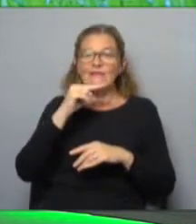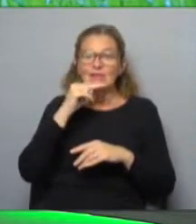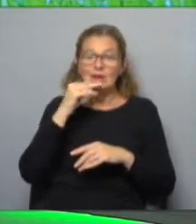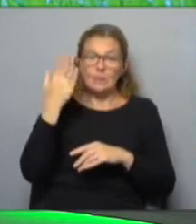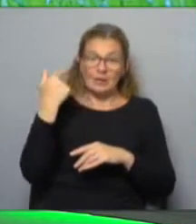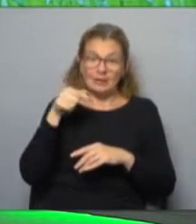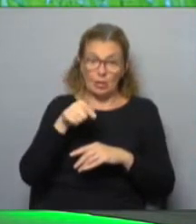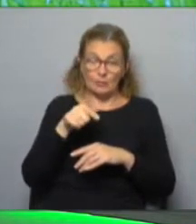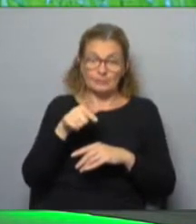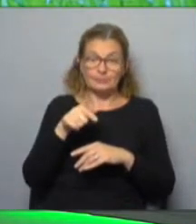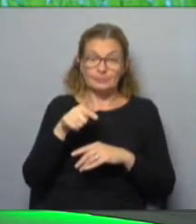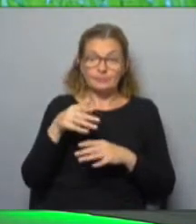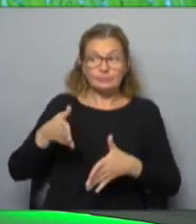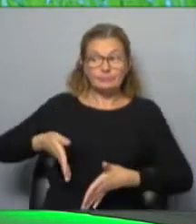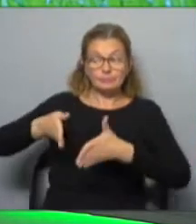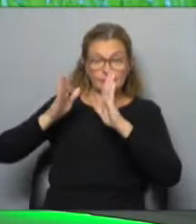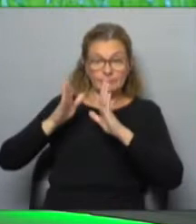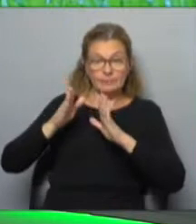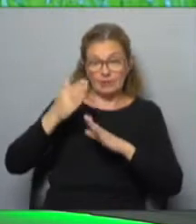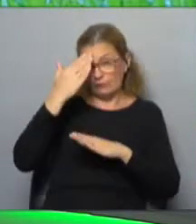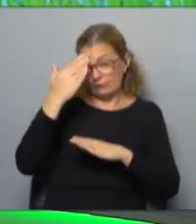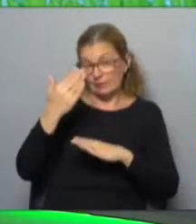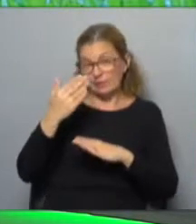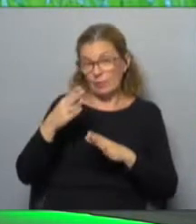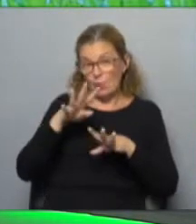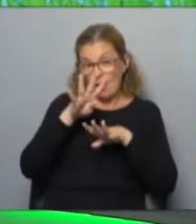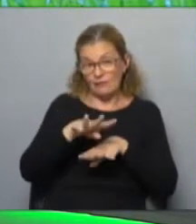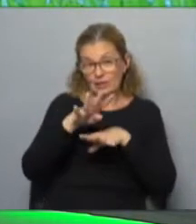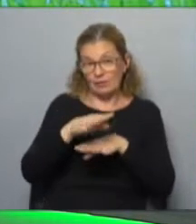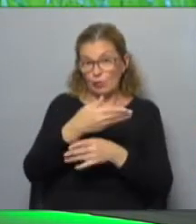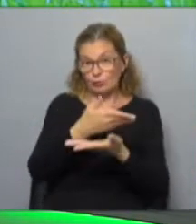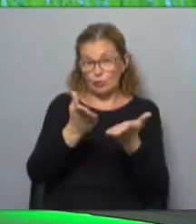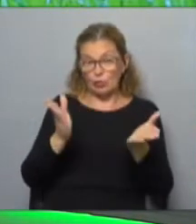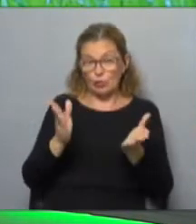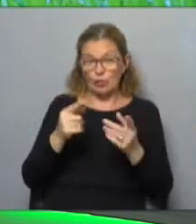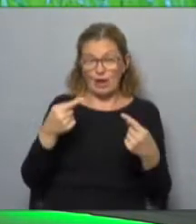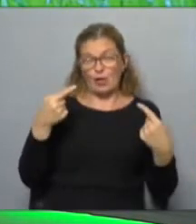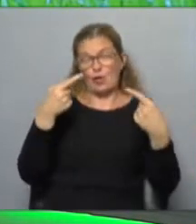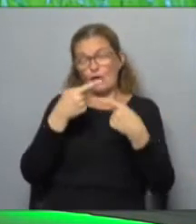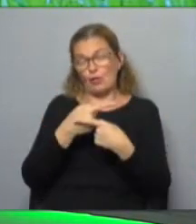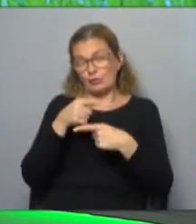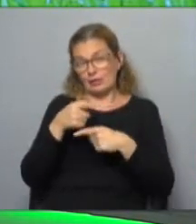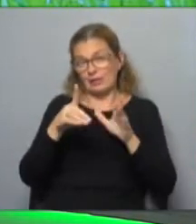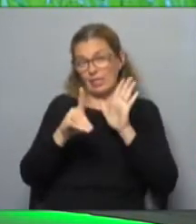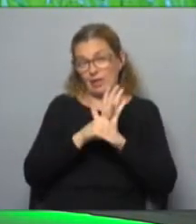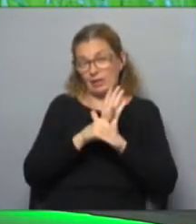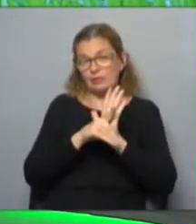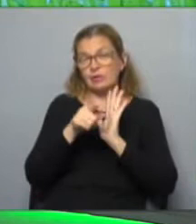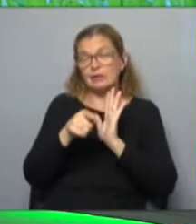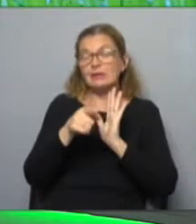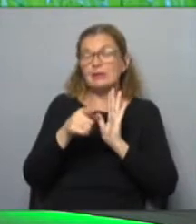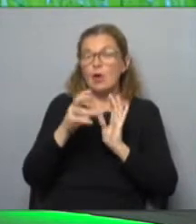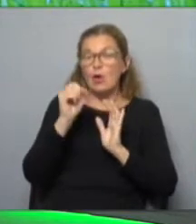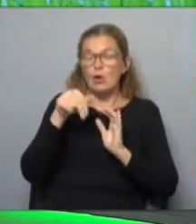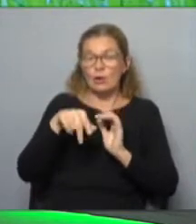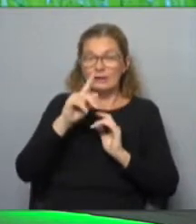hubo en la Torre Ejecutiva, frente a la Torre Ejecutiva, una manifestación pública en rechazo a esta medida, y además la